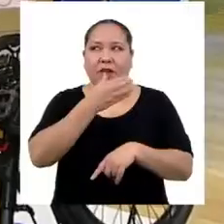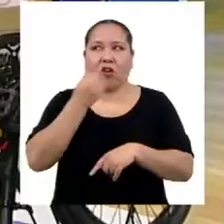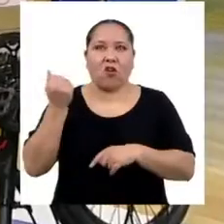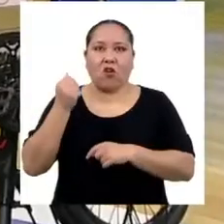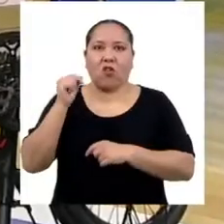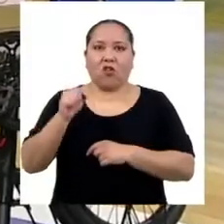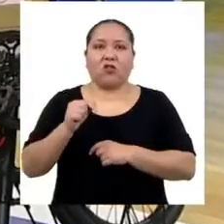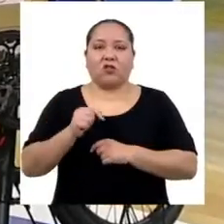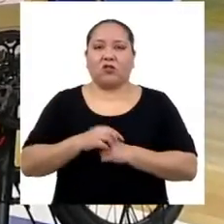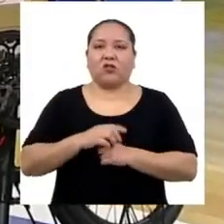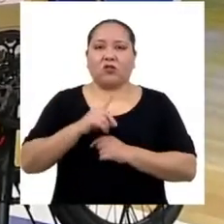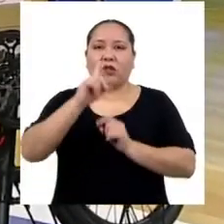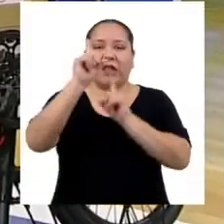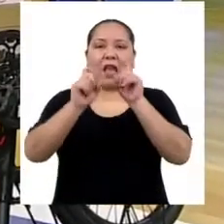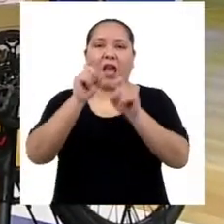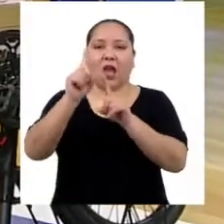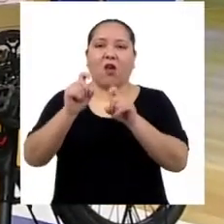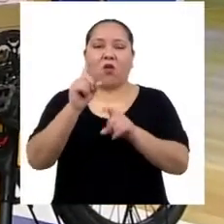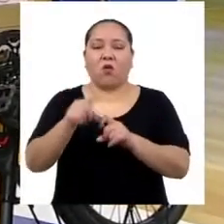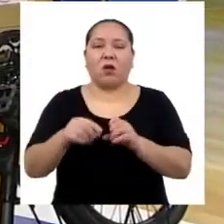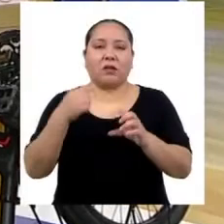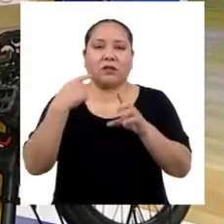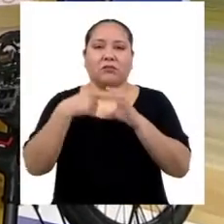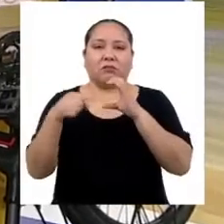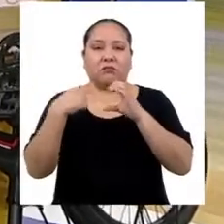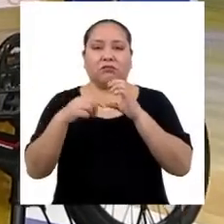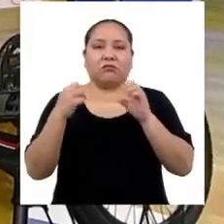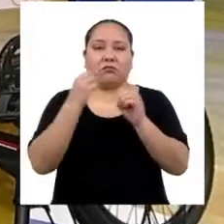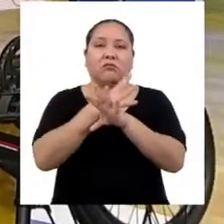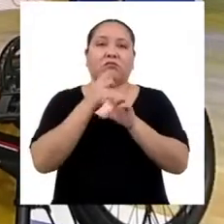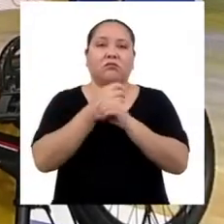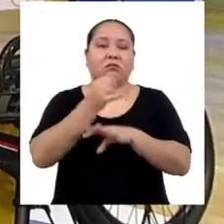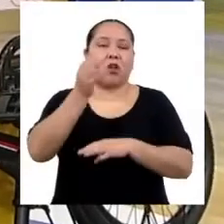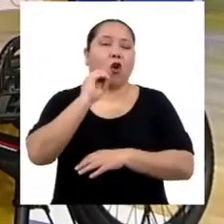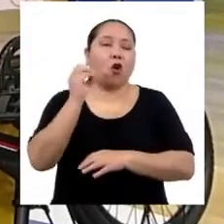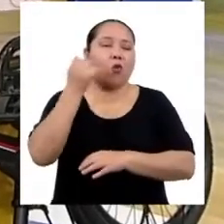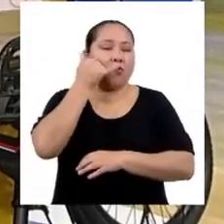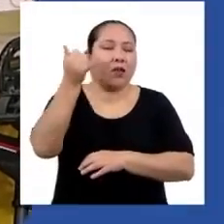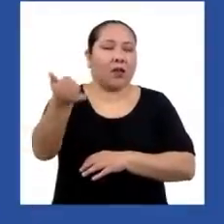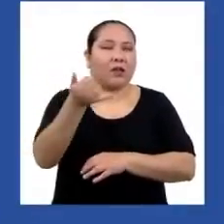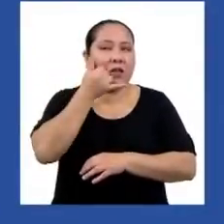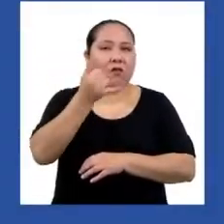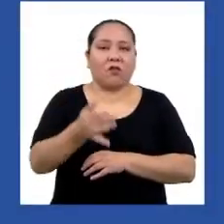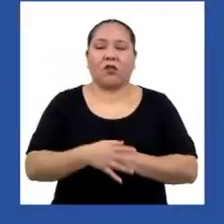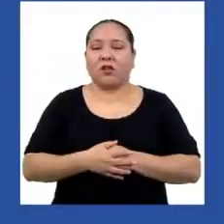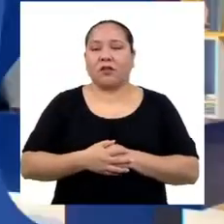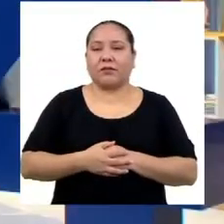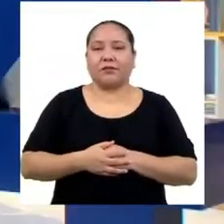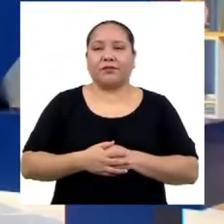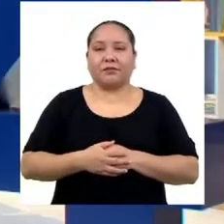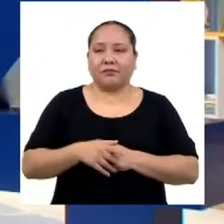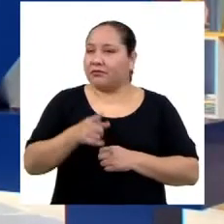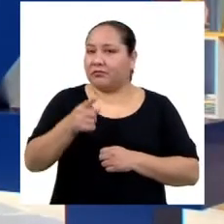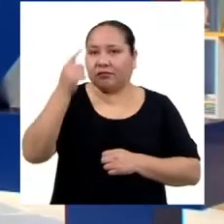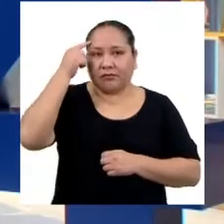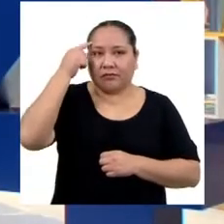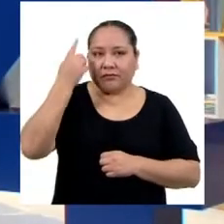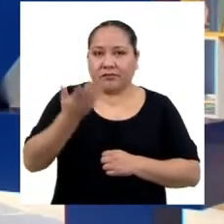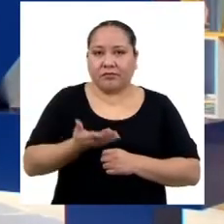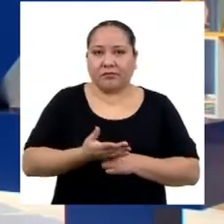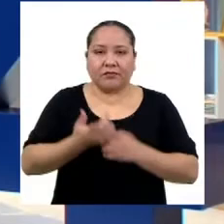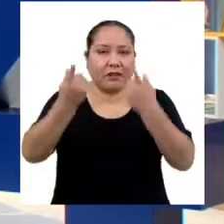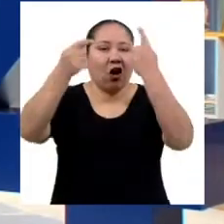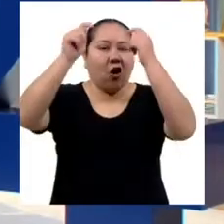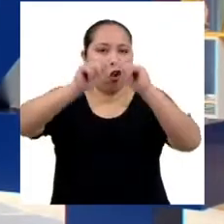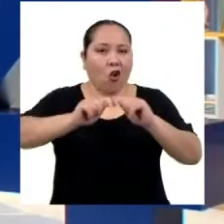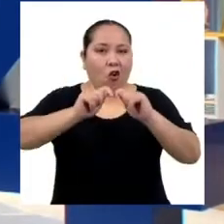que hagamos una encuesta a través de las redes sociales o vía telefónica u otro método. ¿Qué les parece si vamos a